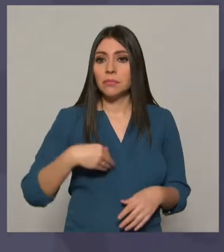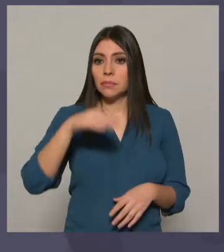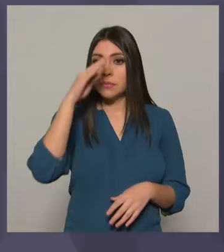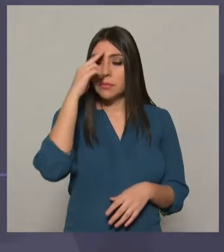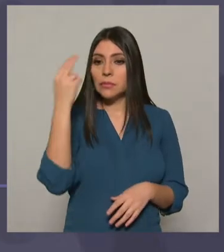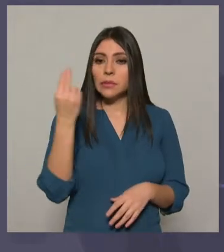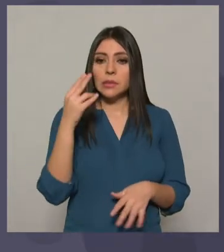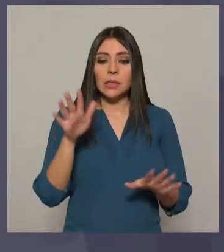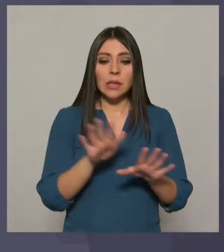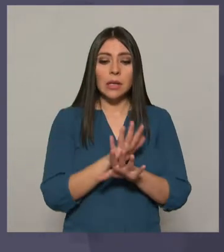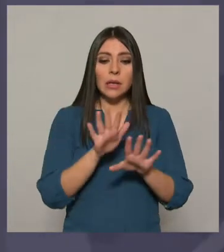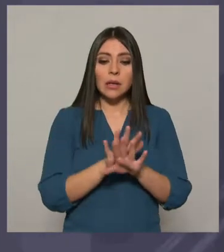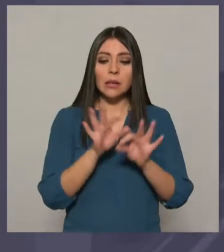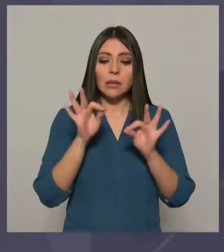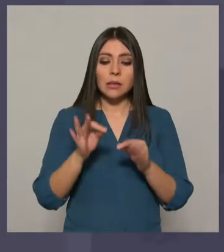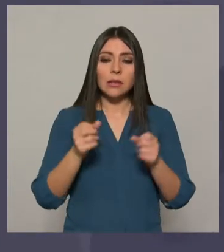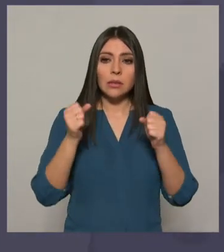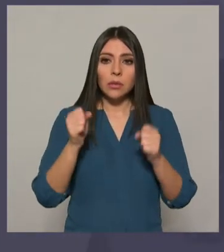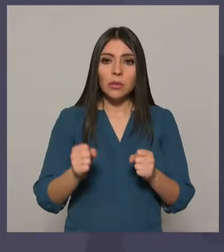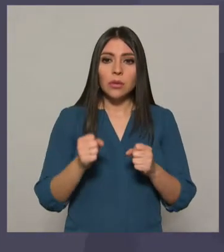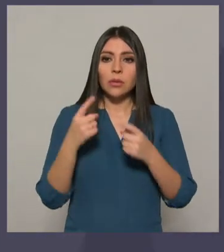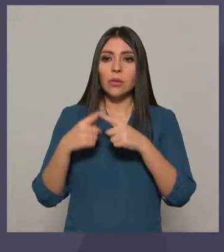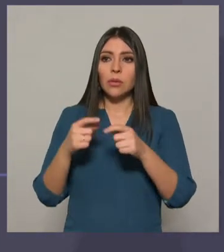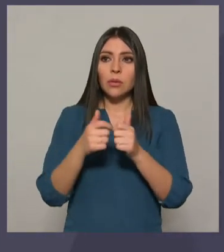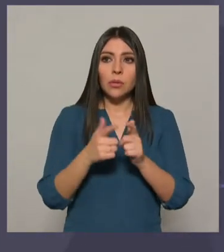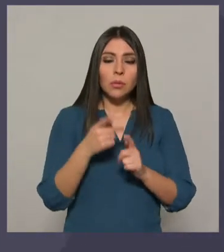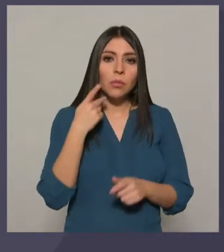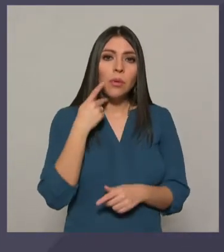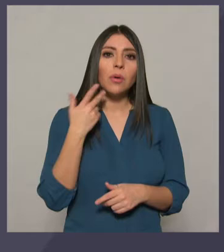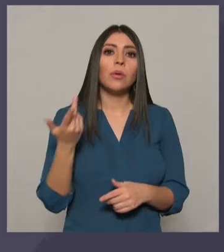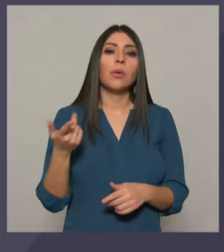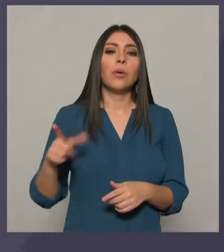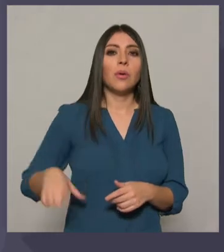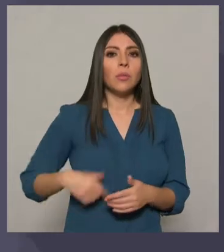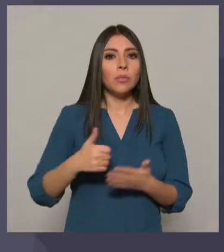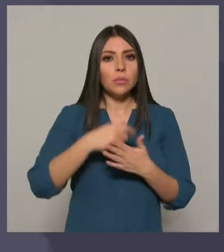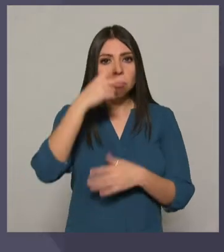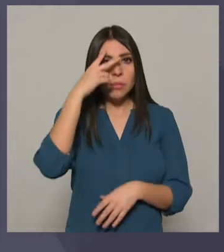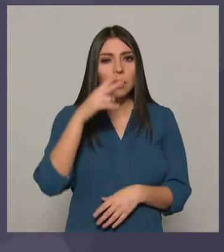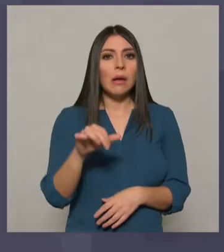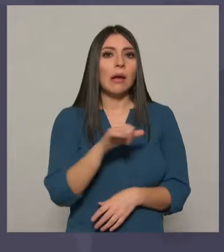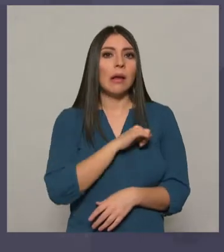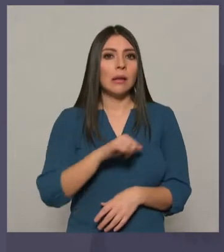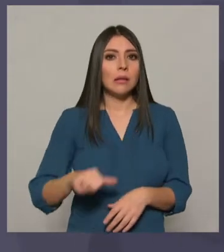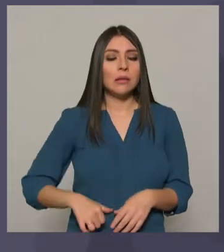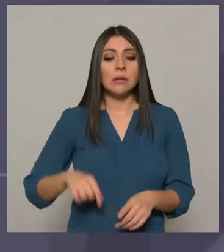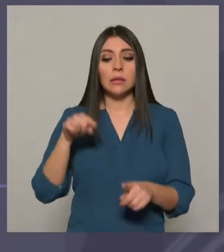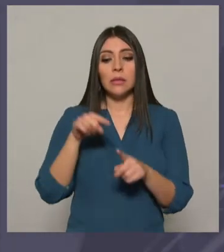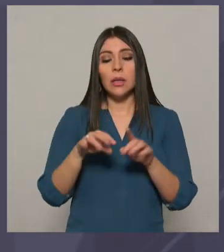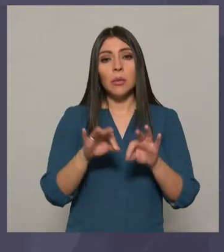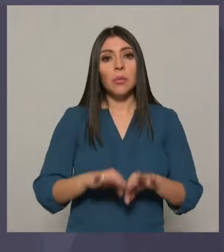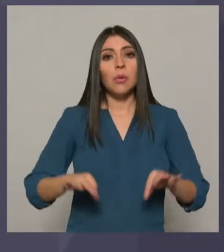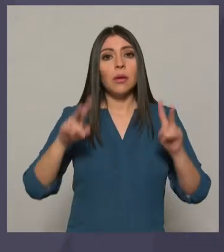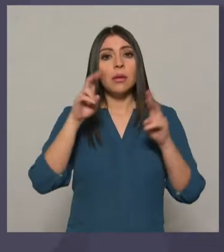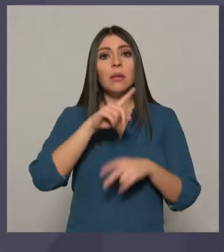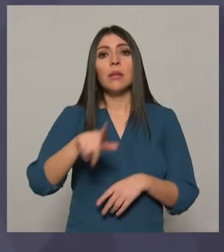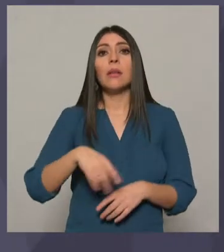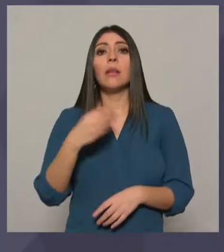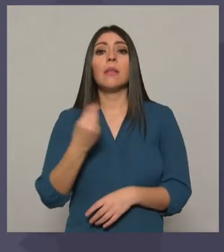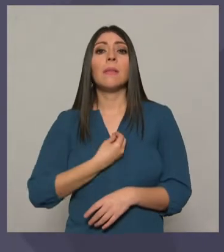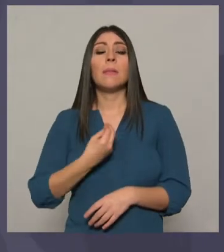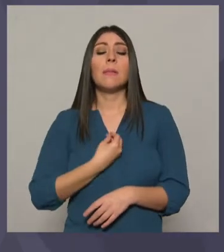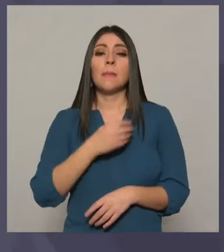muy firme todos los partidos, el gobierno de la Ciudad de México, las alcaldías, porque es un tema lacerante que no podemos estar